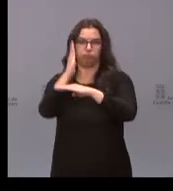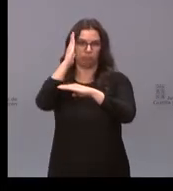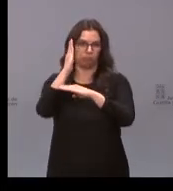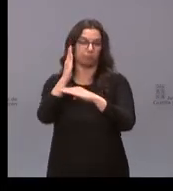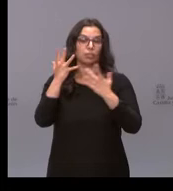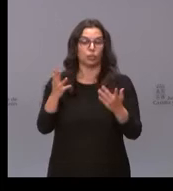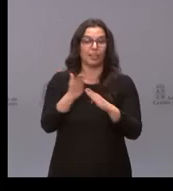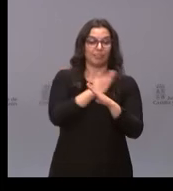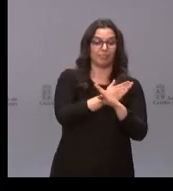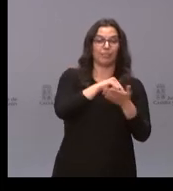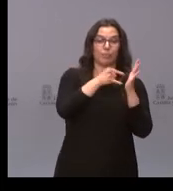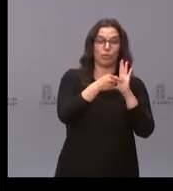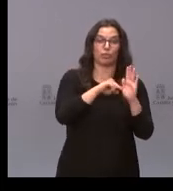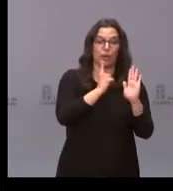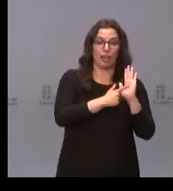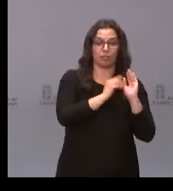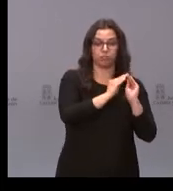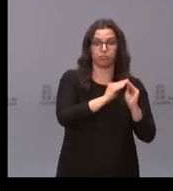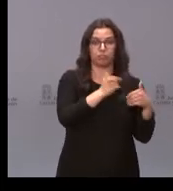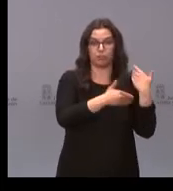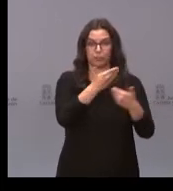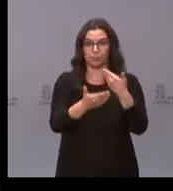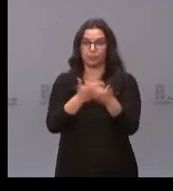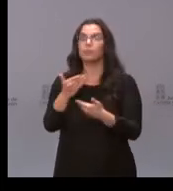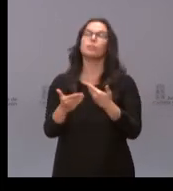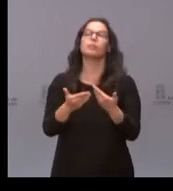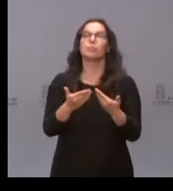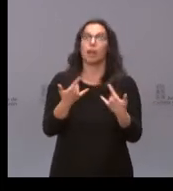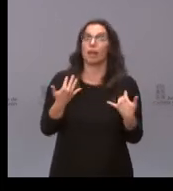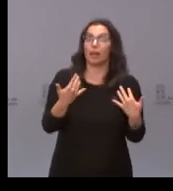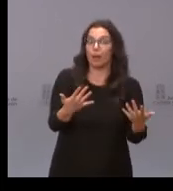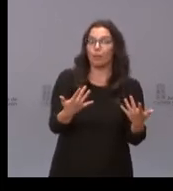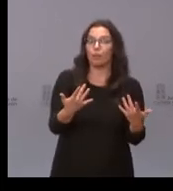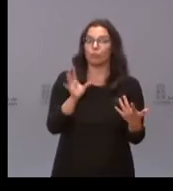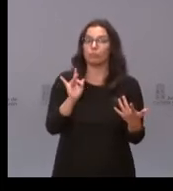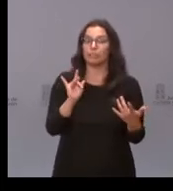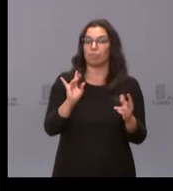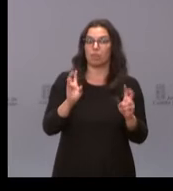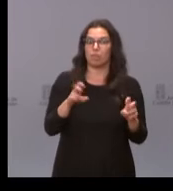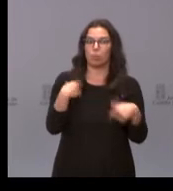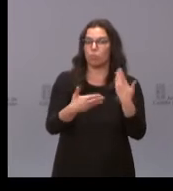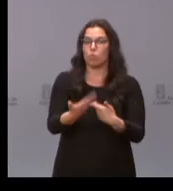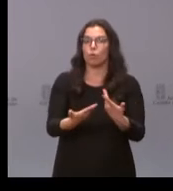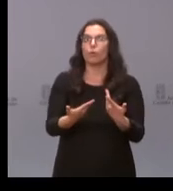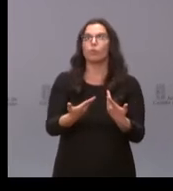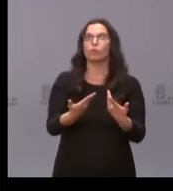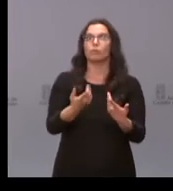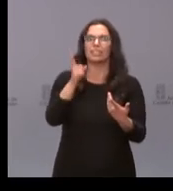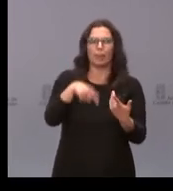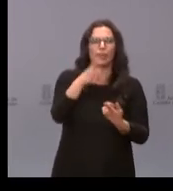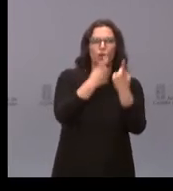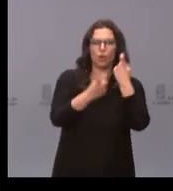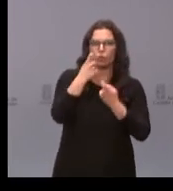se llevó a cabo de esa forma que ustedes ven que fue bastante ágil su tramitación incluyó la consulta e información pública